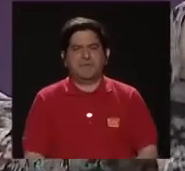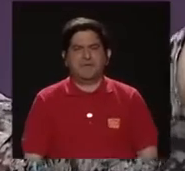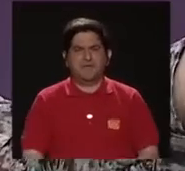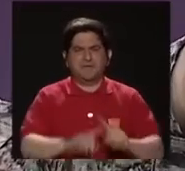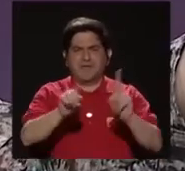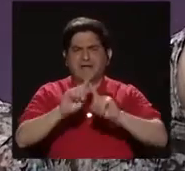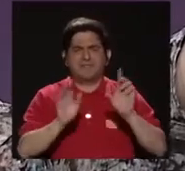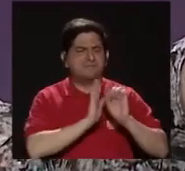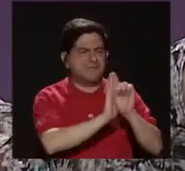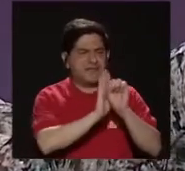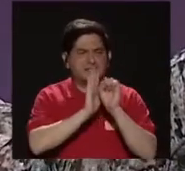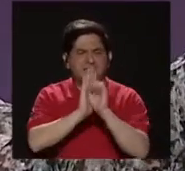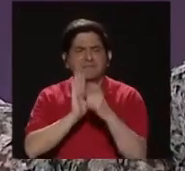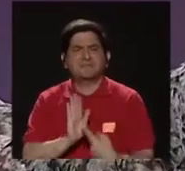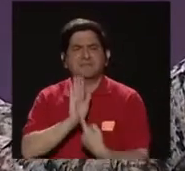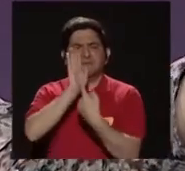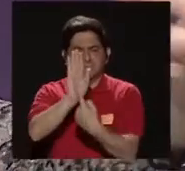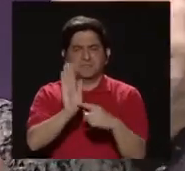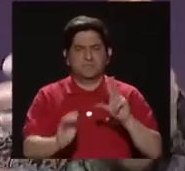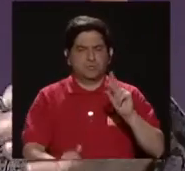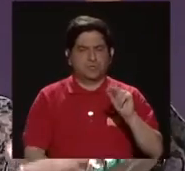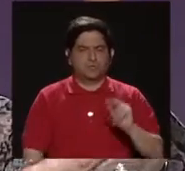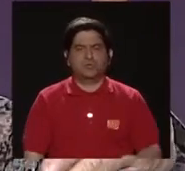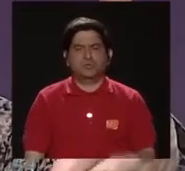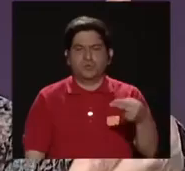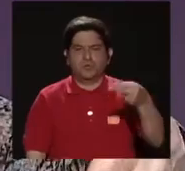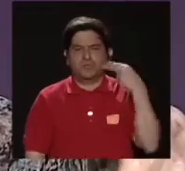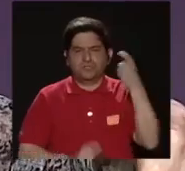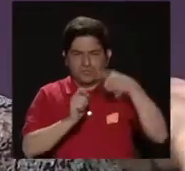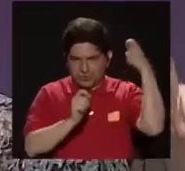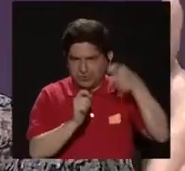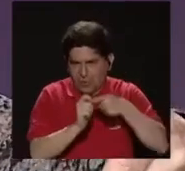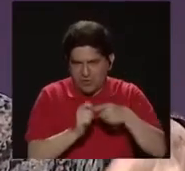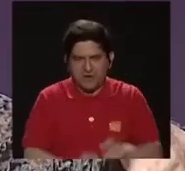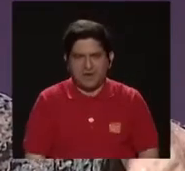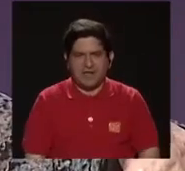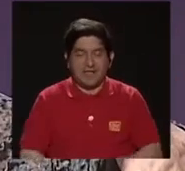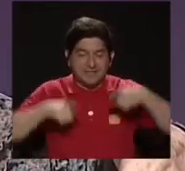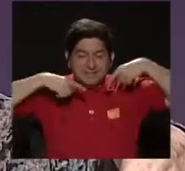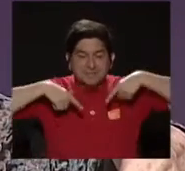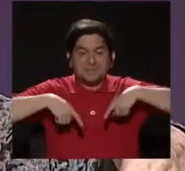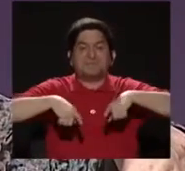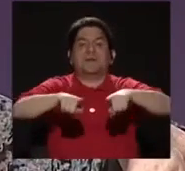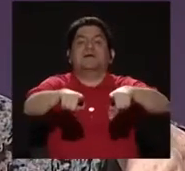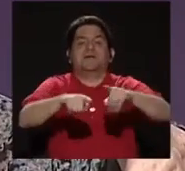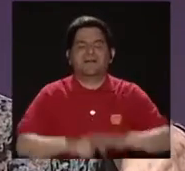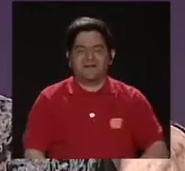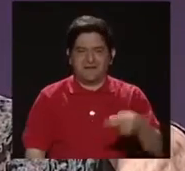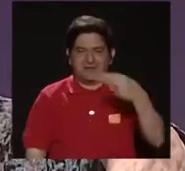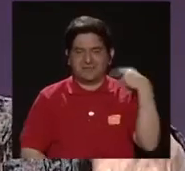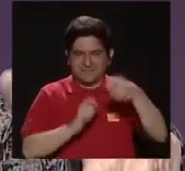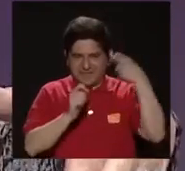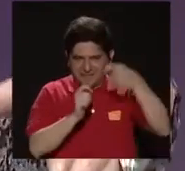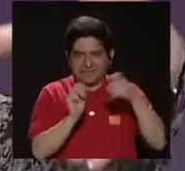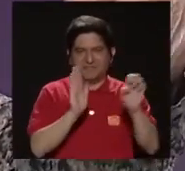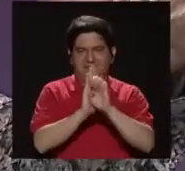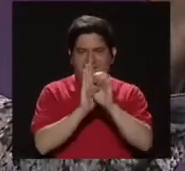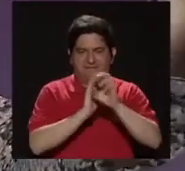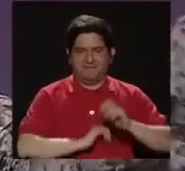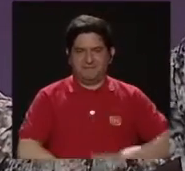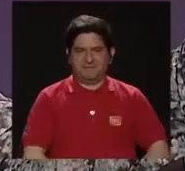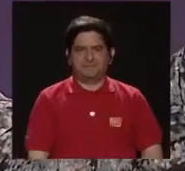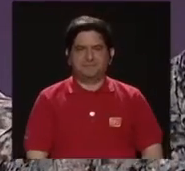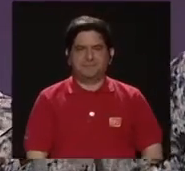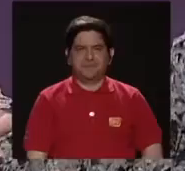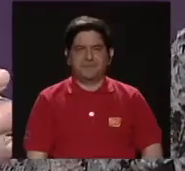cantidad de símbolos que no son la historia literal, sino que son paralelos a la historia literal. Por ejemplo,